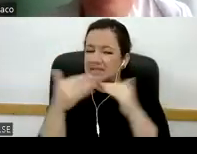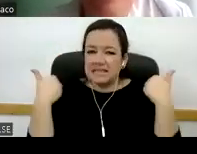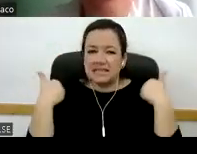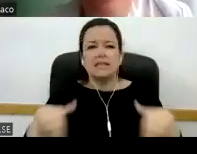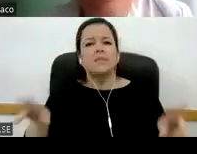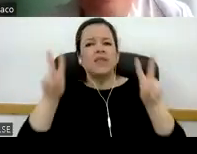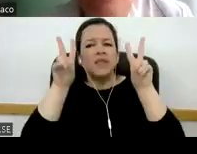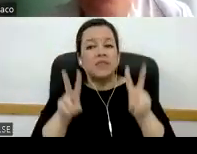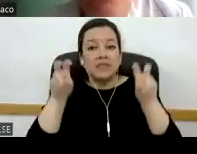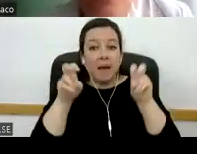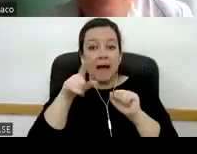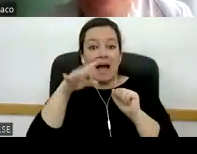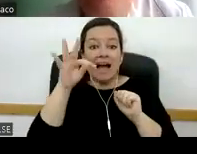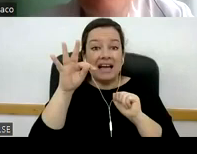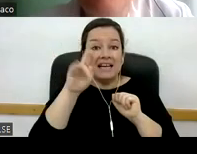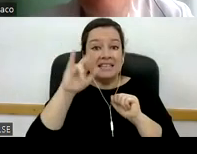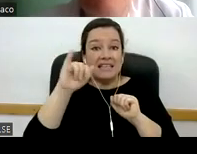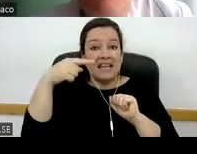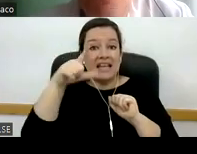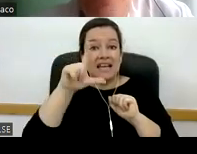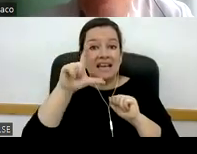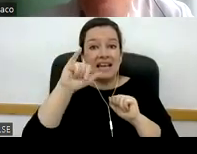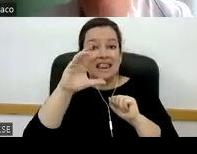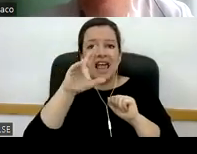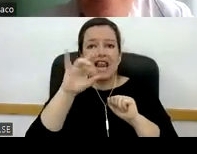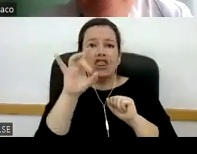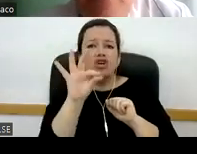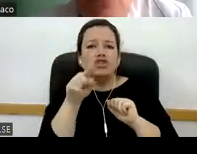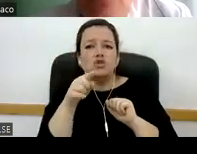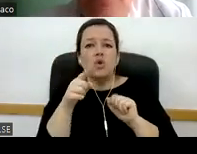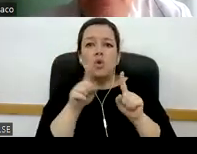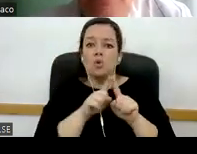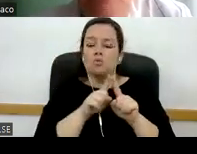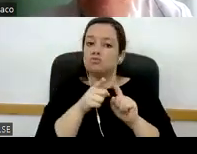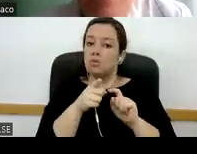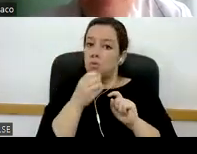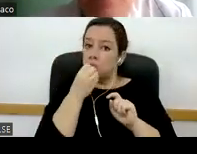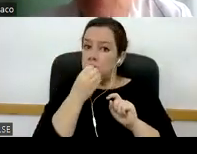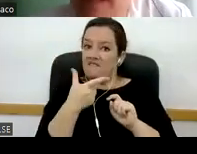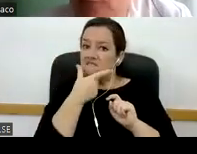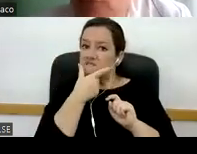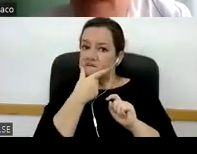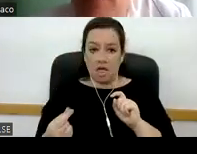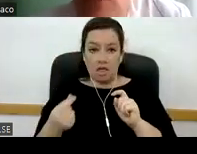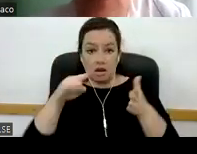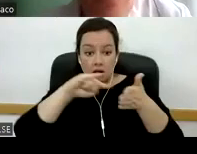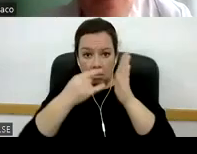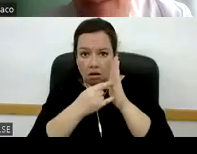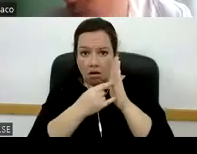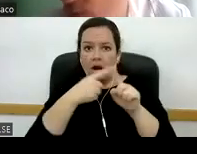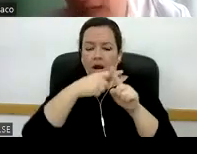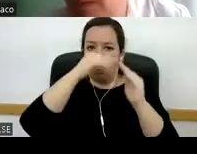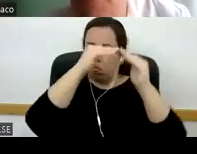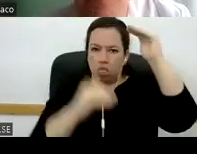anterior, los triglicéridos son muy agradecidos a cualquier maniobra que hagamos para disminuirlos,